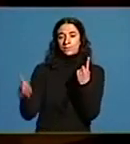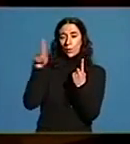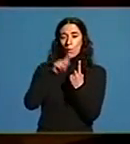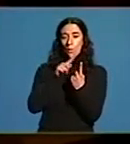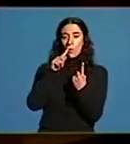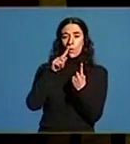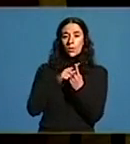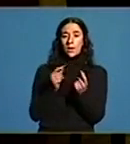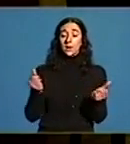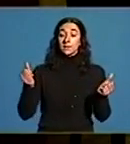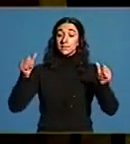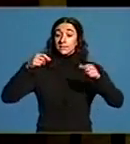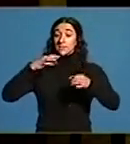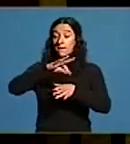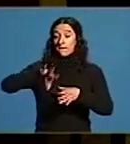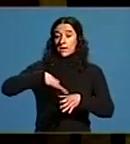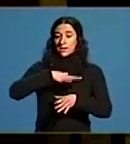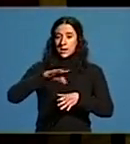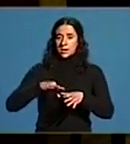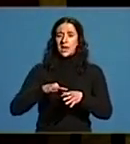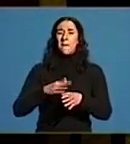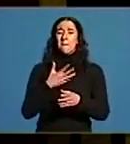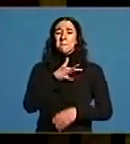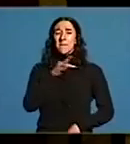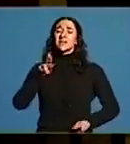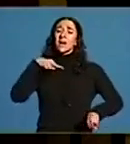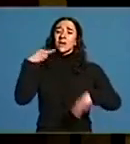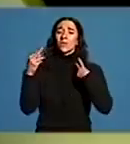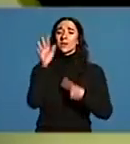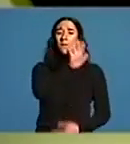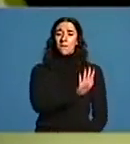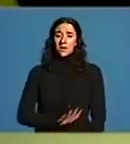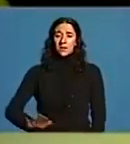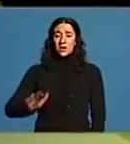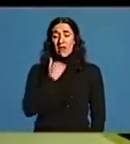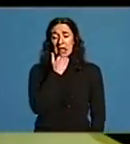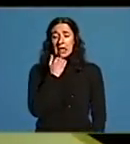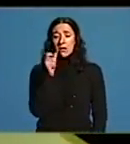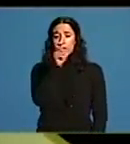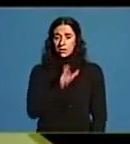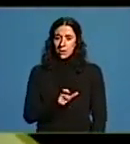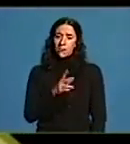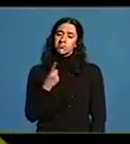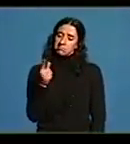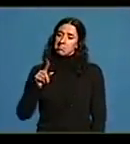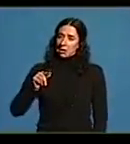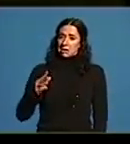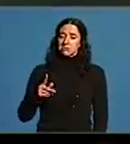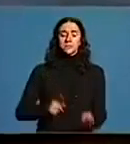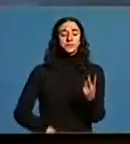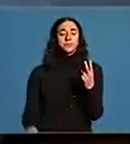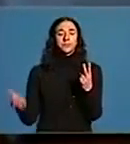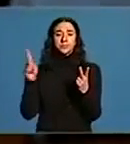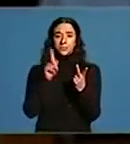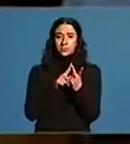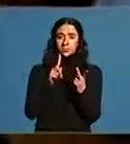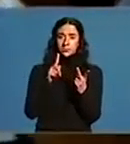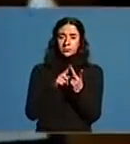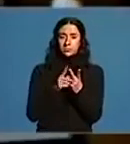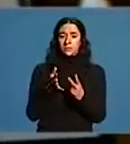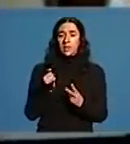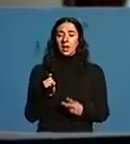cafetería, restaurante mediterráneo con cocina más basada en la cocina italiana, más económico. Y luego, pues,